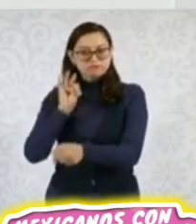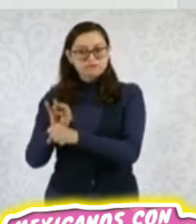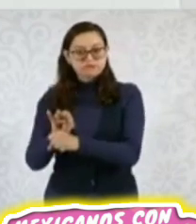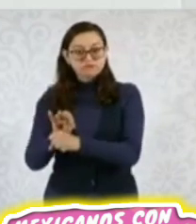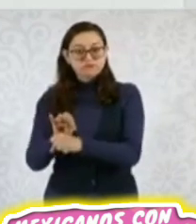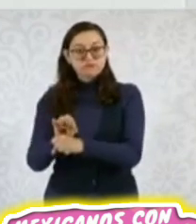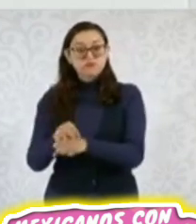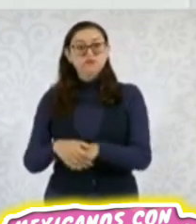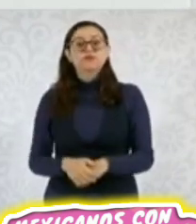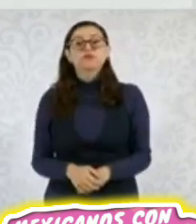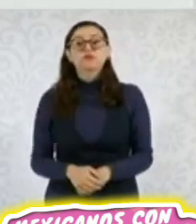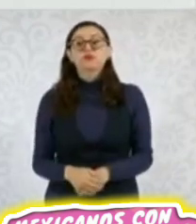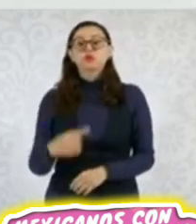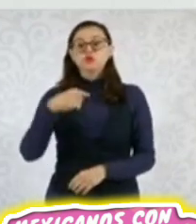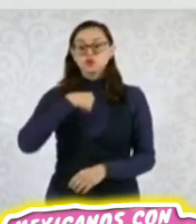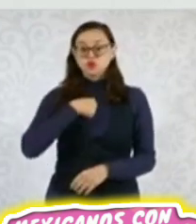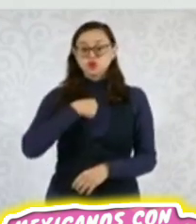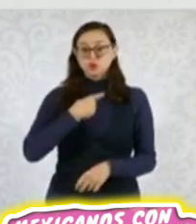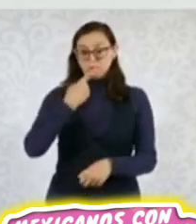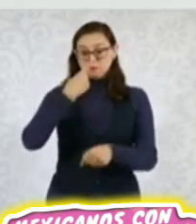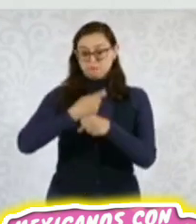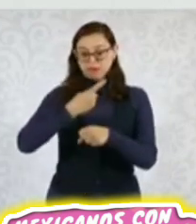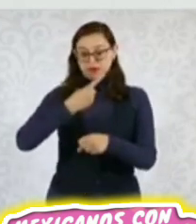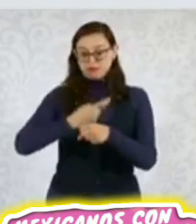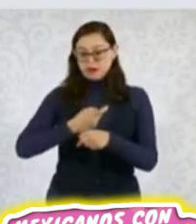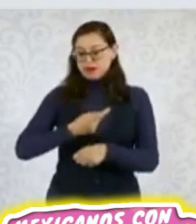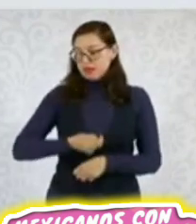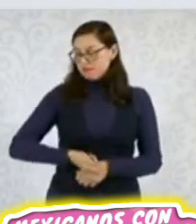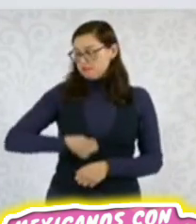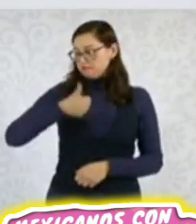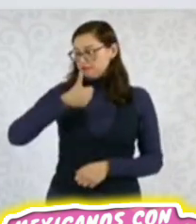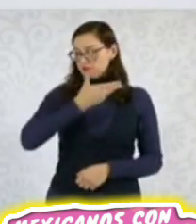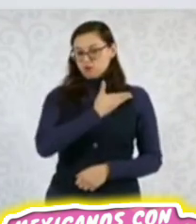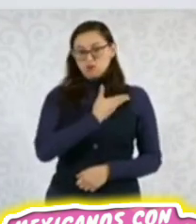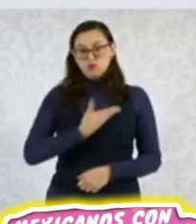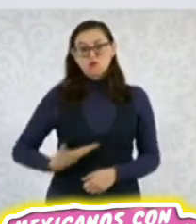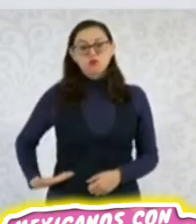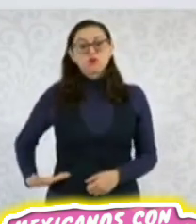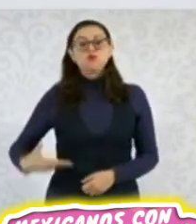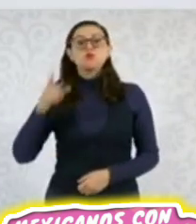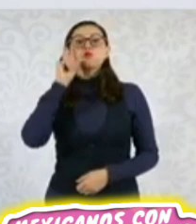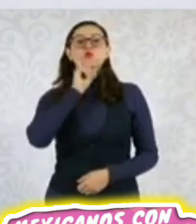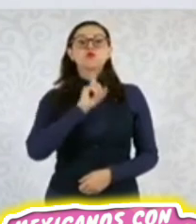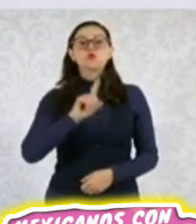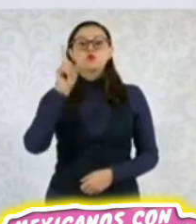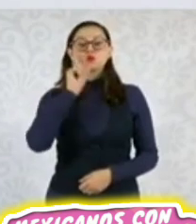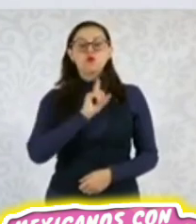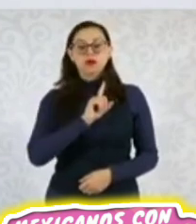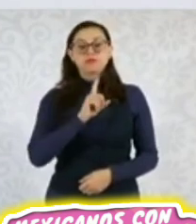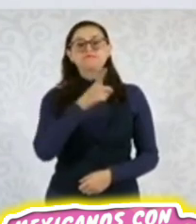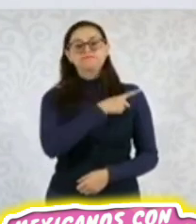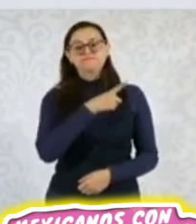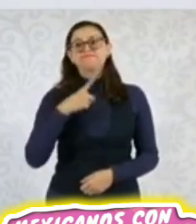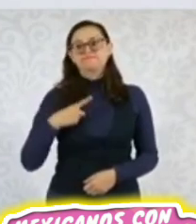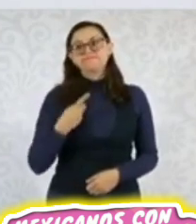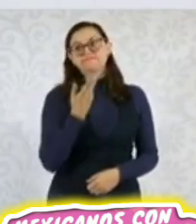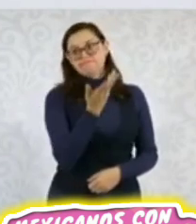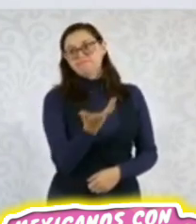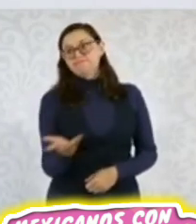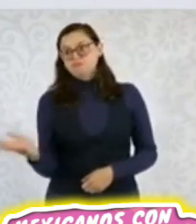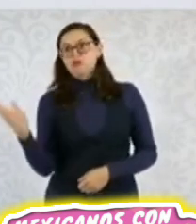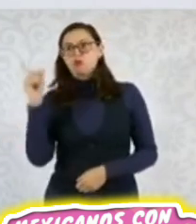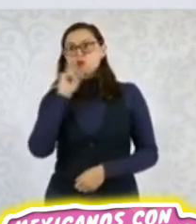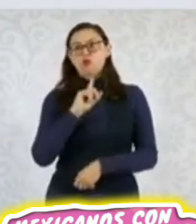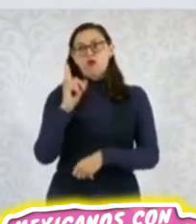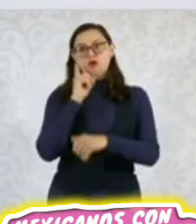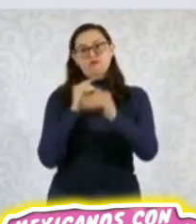de México, nuestra obligación pues es proteger a las mujeres y